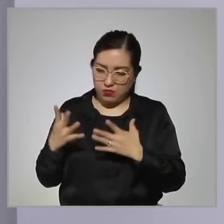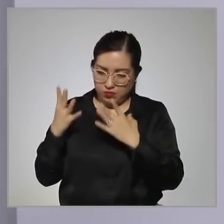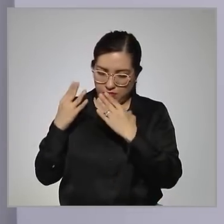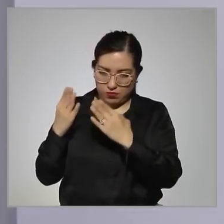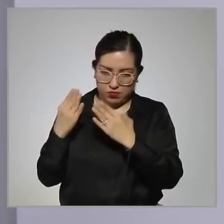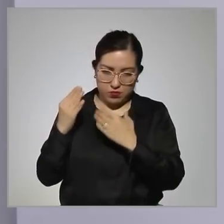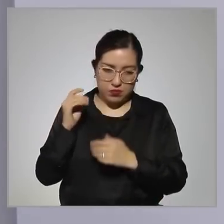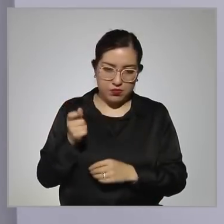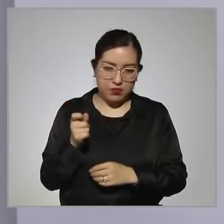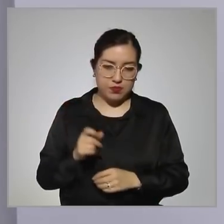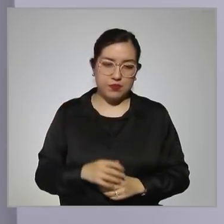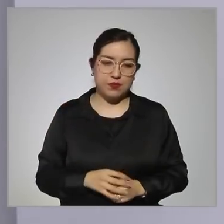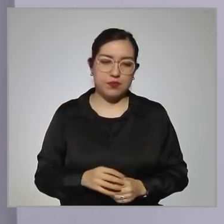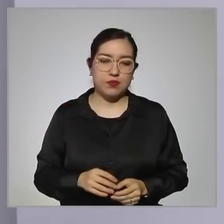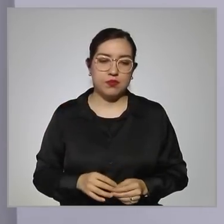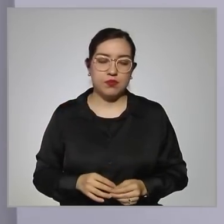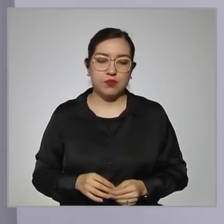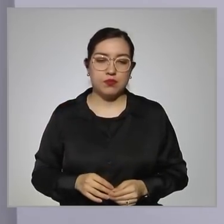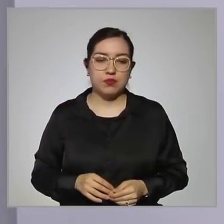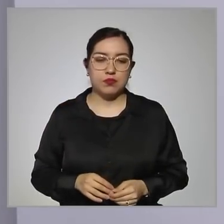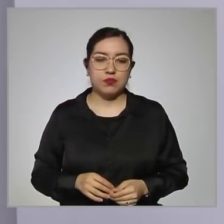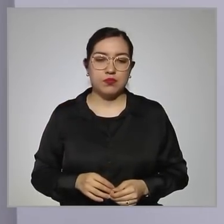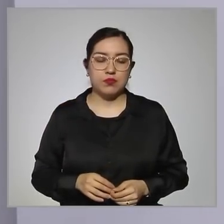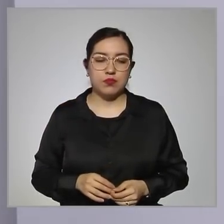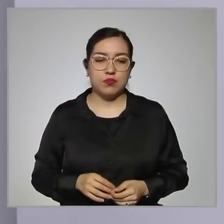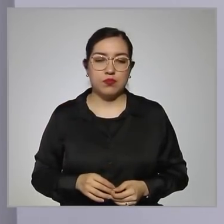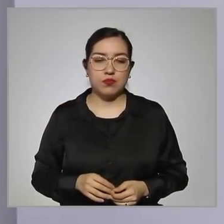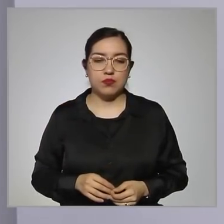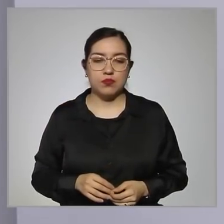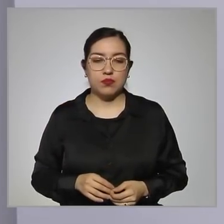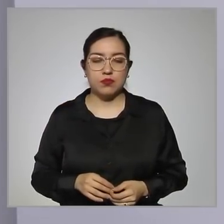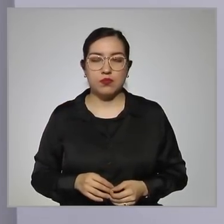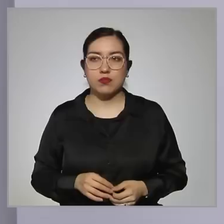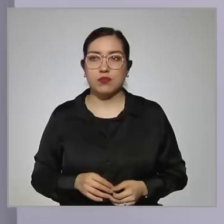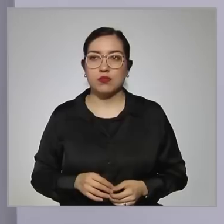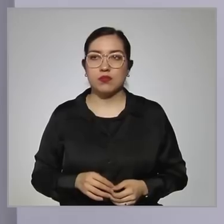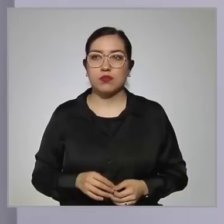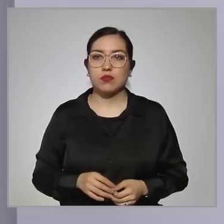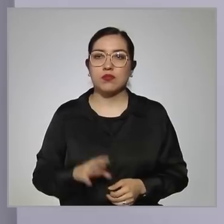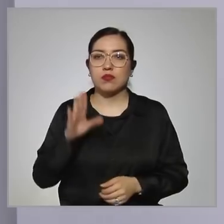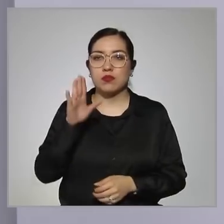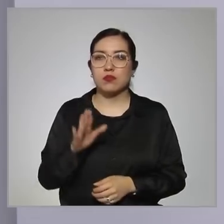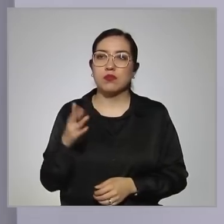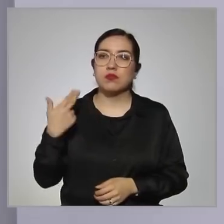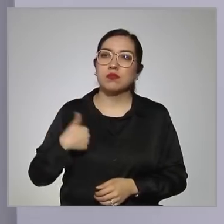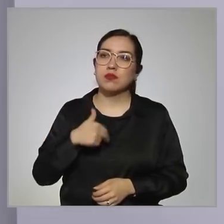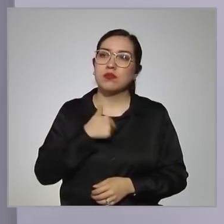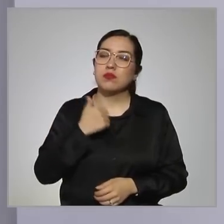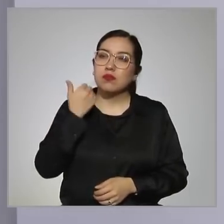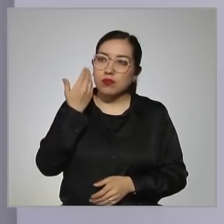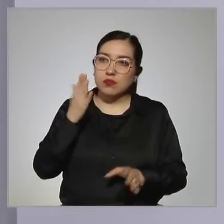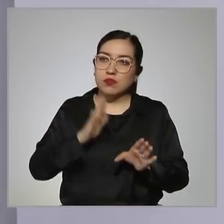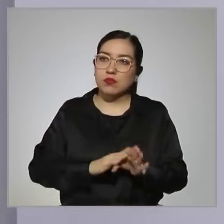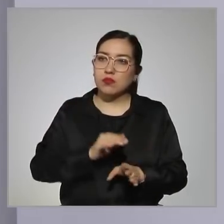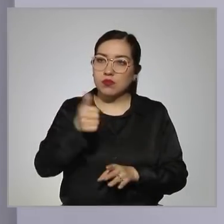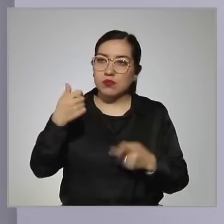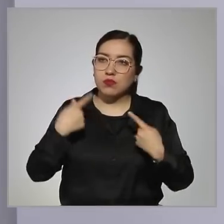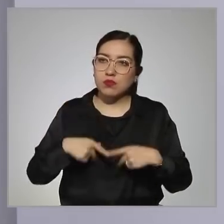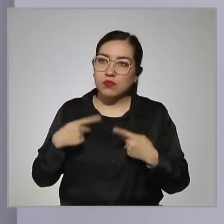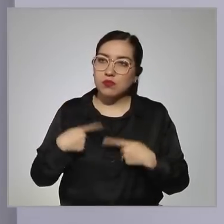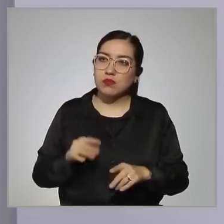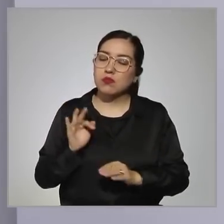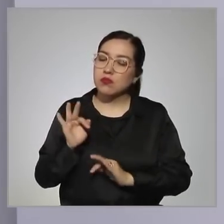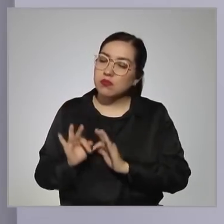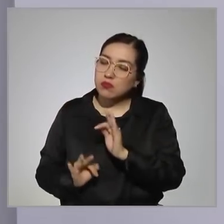socialmente, pareciera que es más fácil que nos queramos ir complaciendo a los demás, y eso se